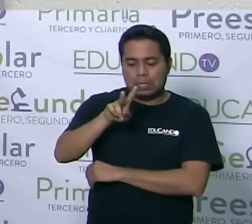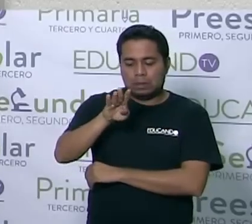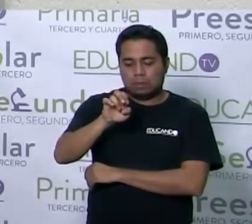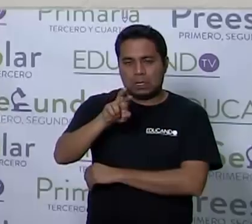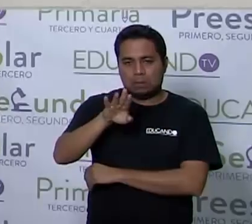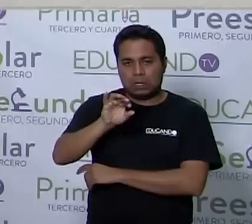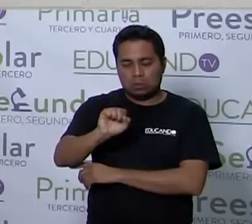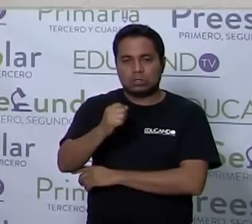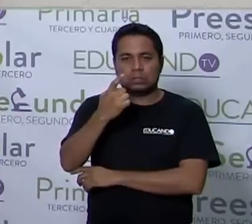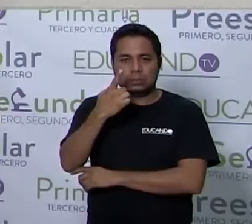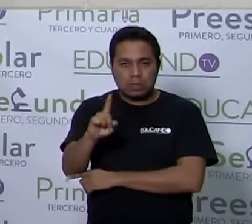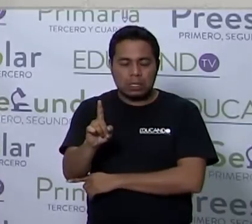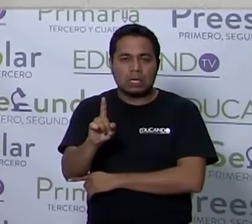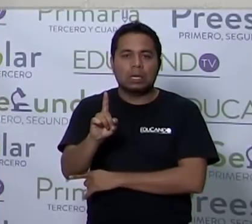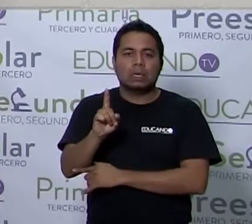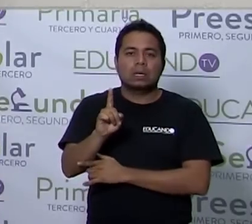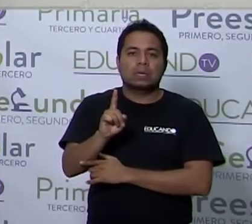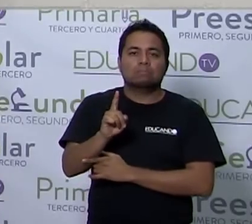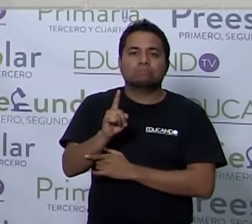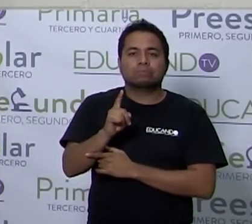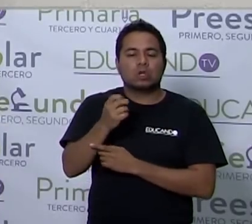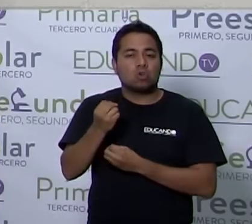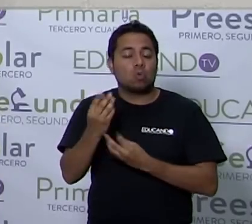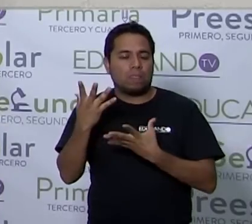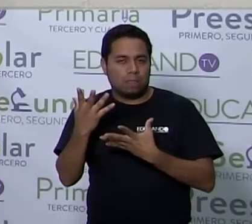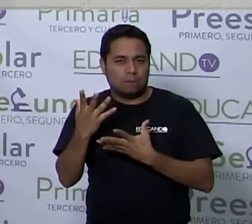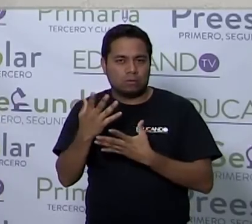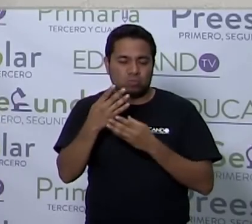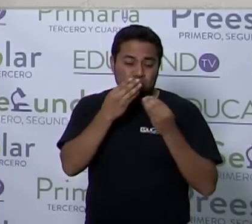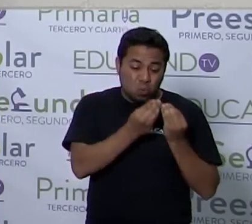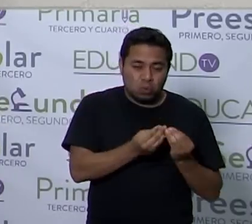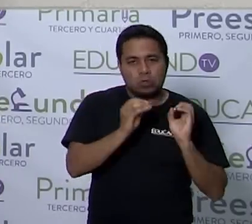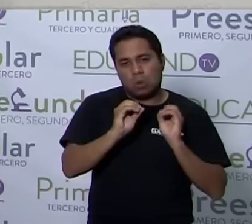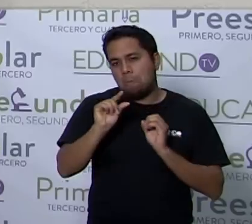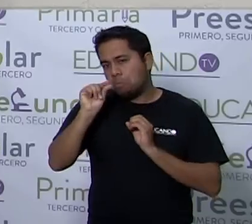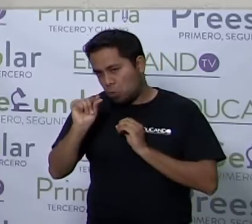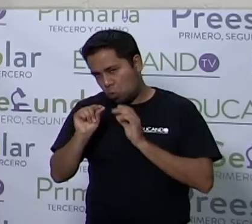cantidad, mucho o poco.